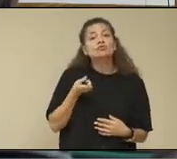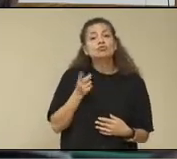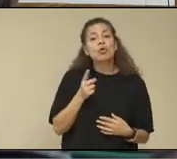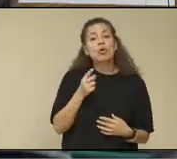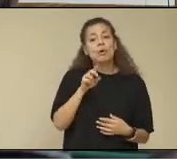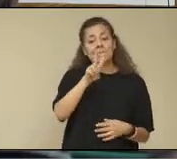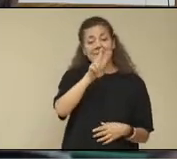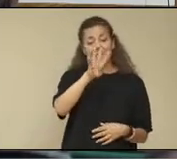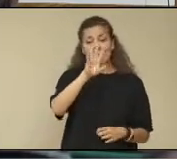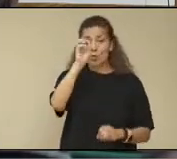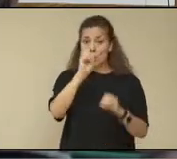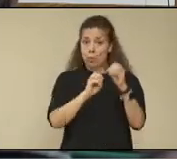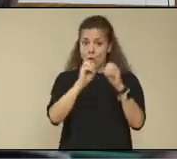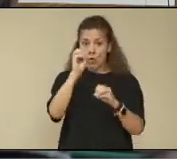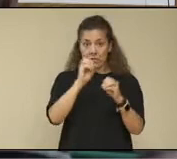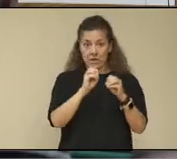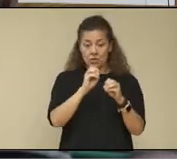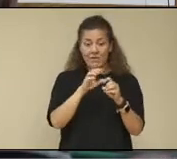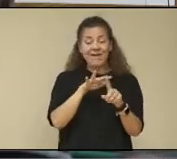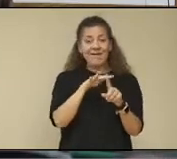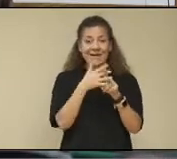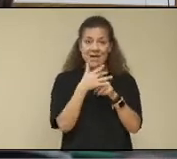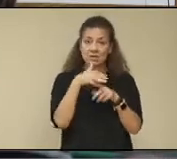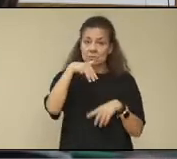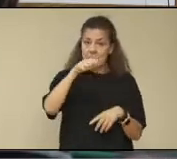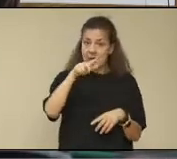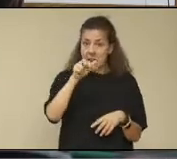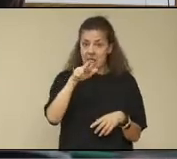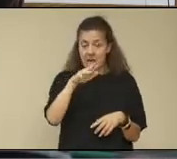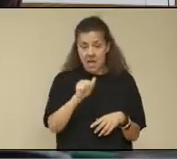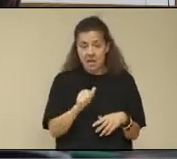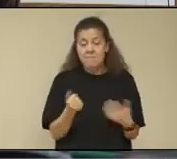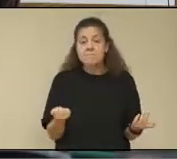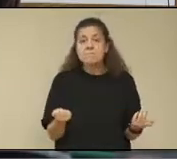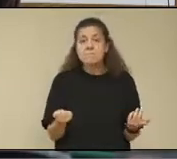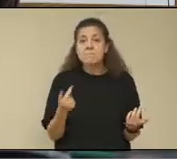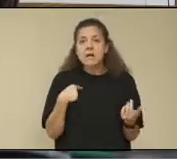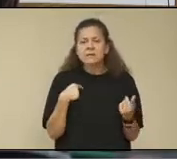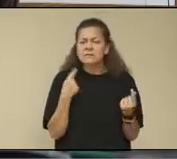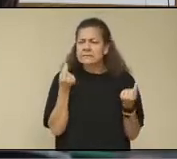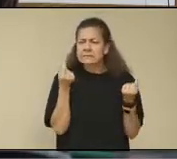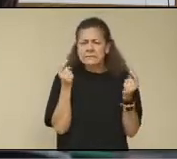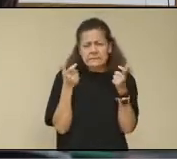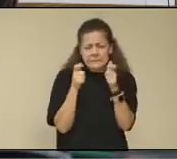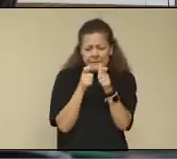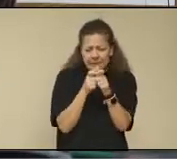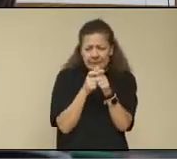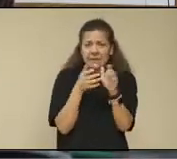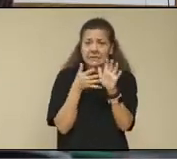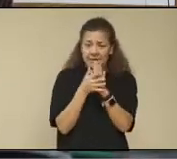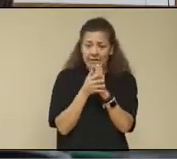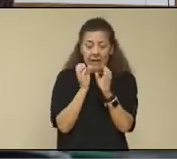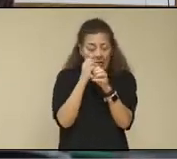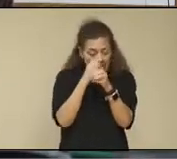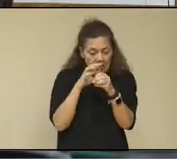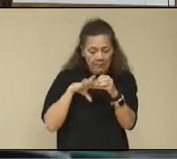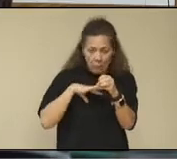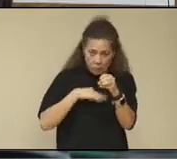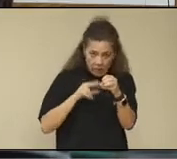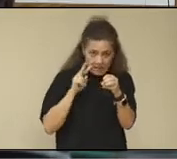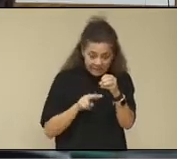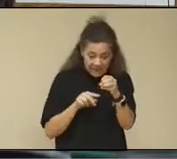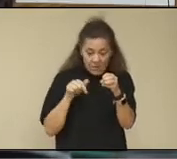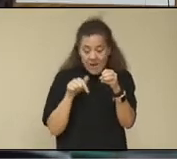un 24% de los casos de malaria son microscópicos, es decir, se ven con el microscopio, y toda